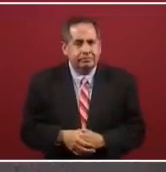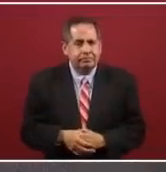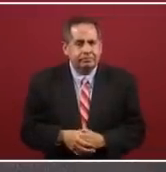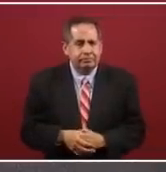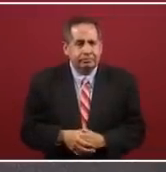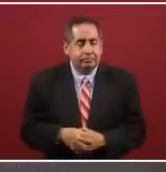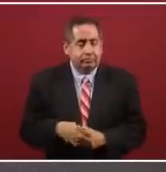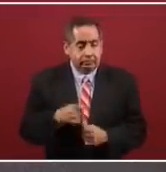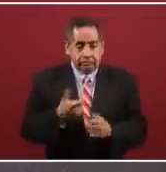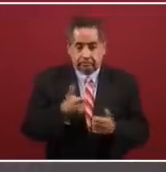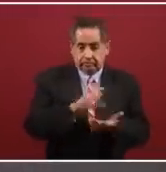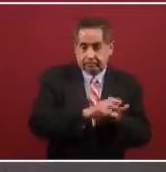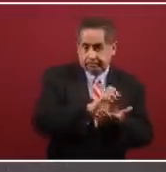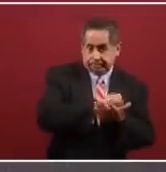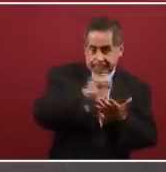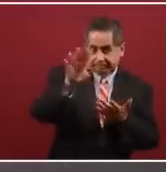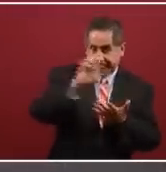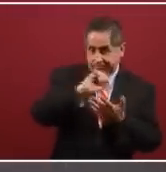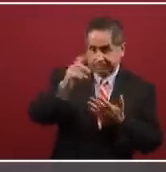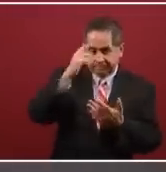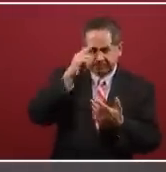que manejaban ese fondo